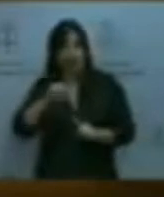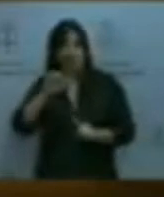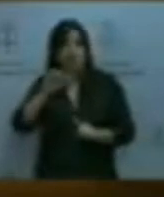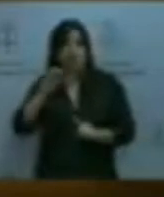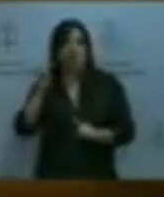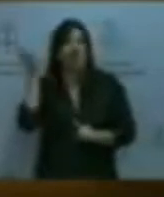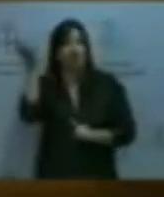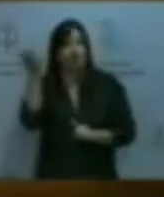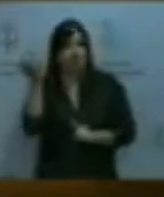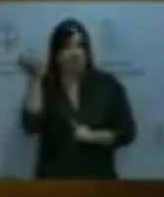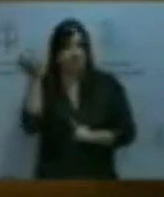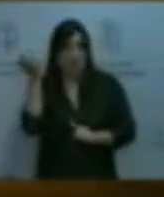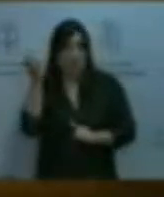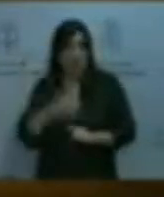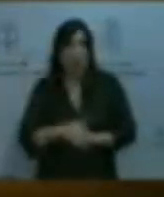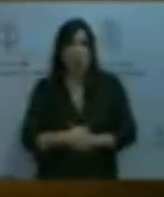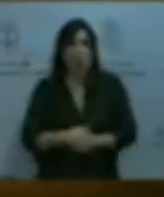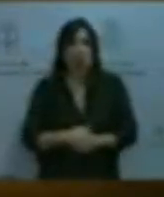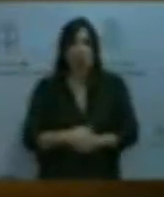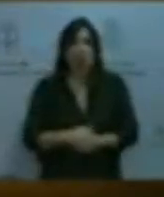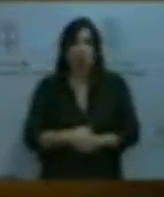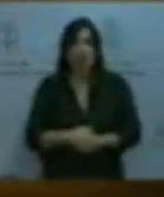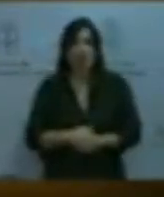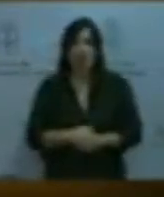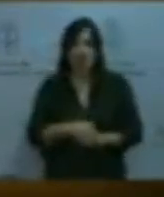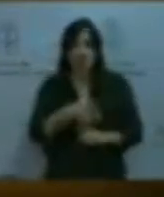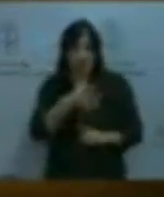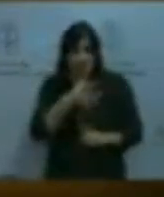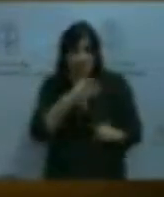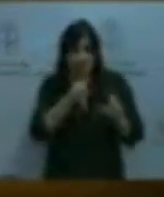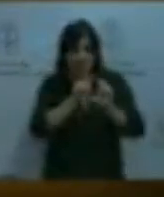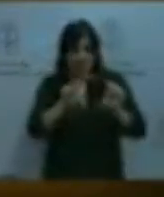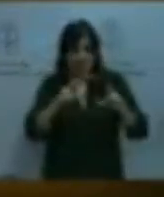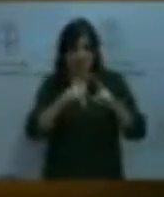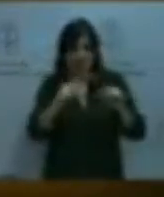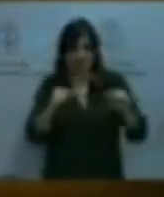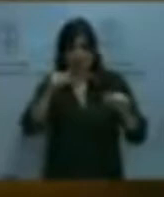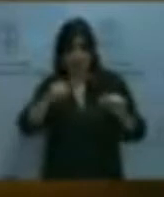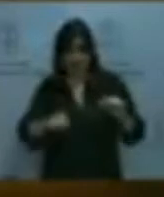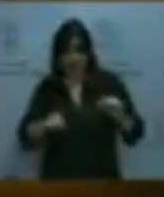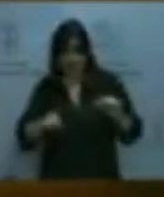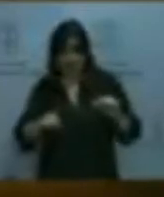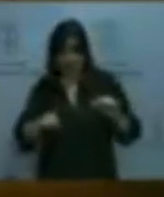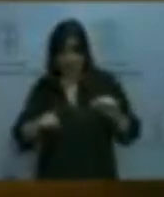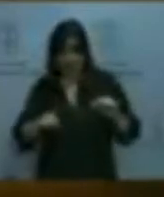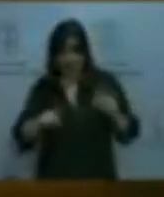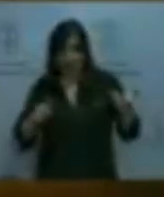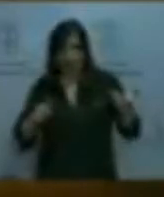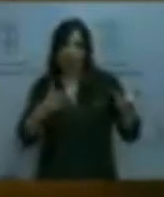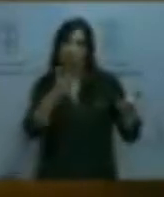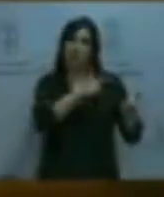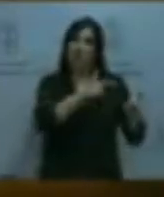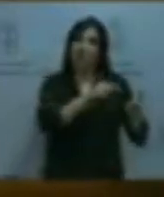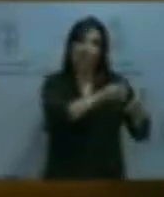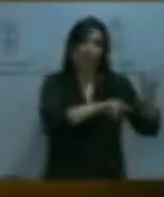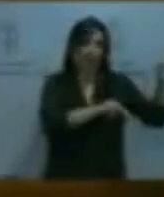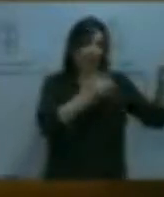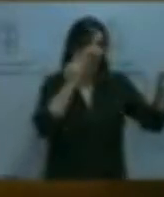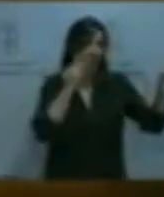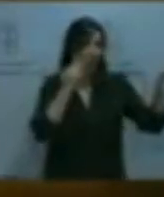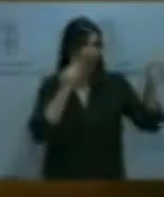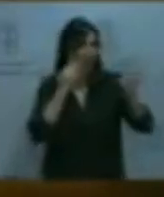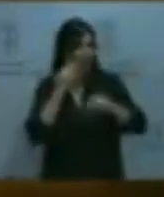resulta que ahora en una empresa asturiana y en asturias se van a formar soldadores gallegos la formación teórica